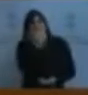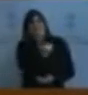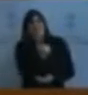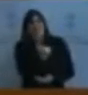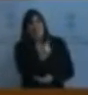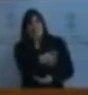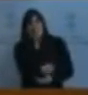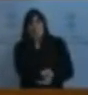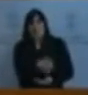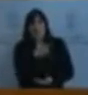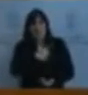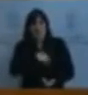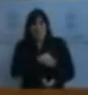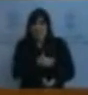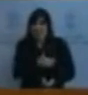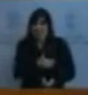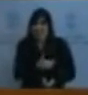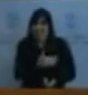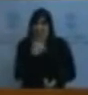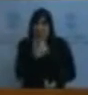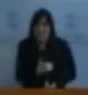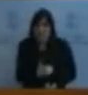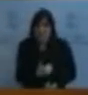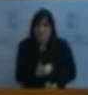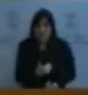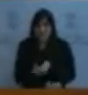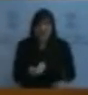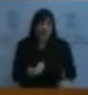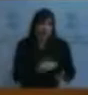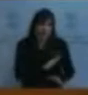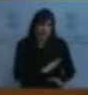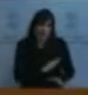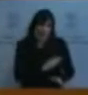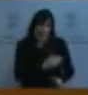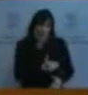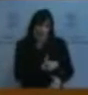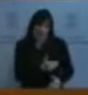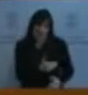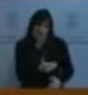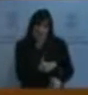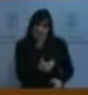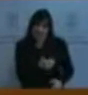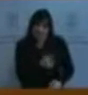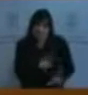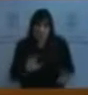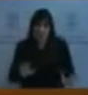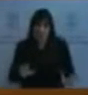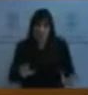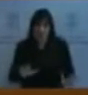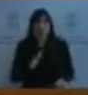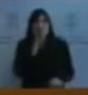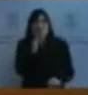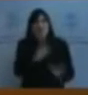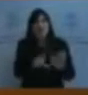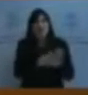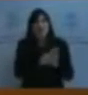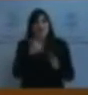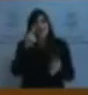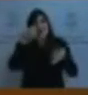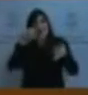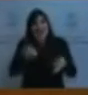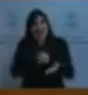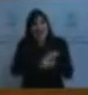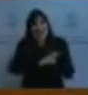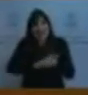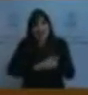desde luego, no cayó. Como tampoco cayó, señor presidente, la Ley de Garantías Sanitarias, una ley importante que